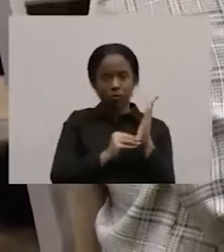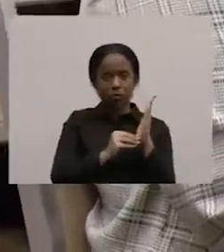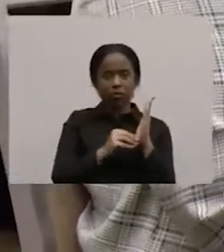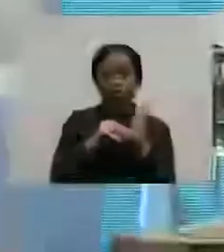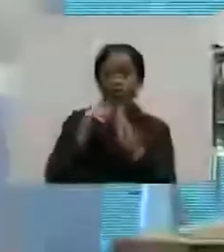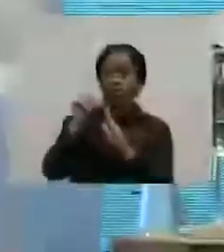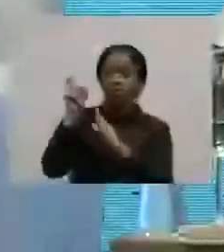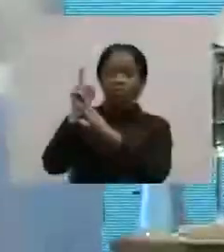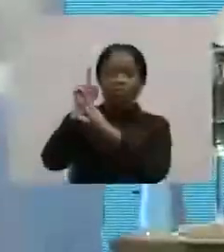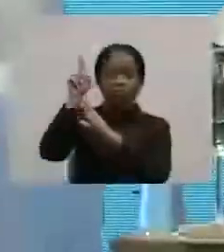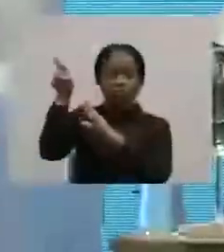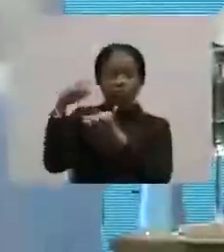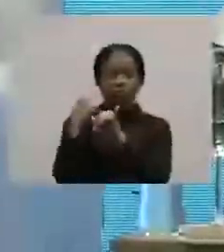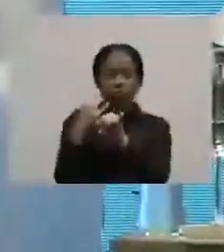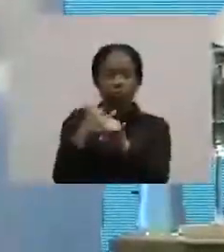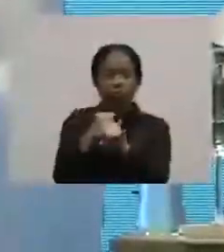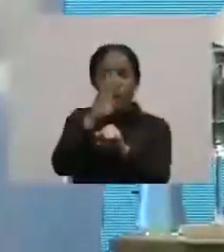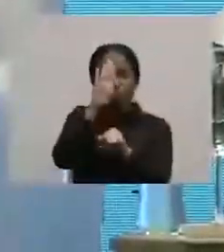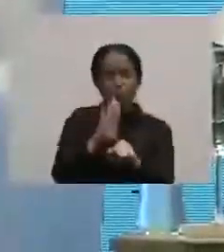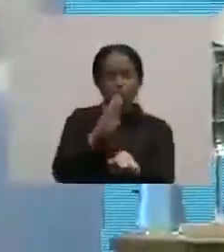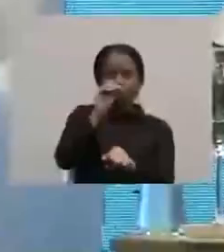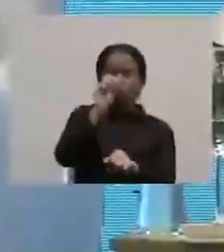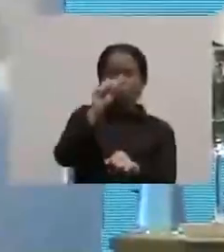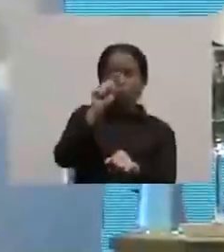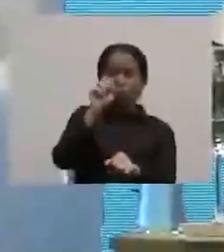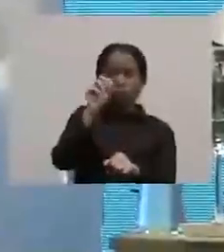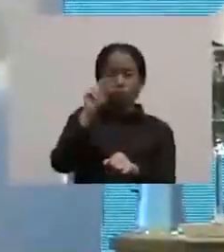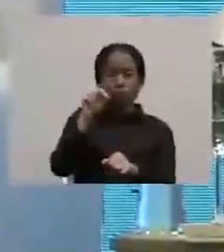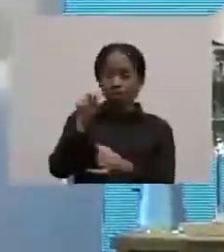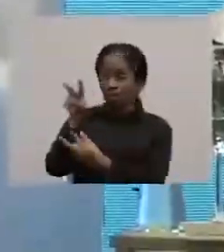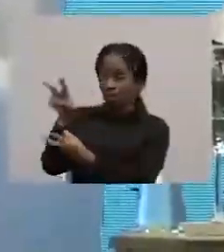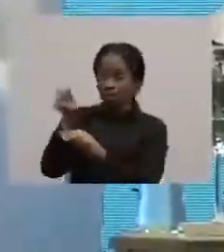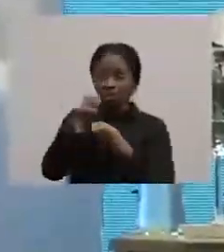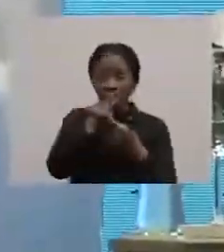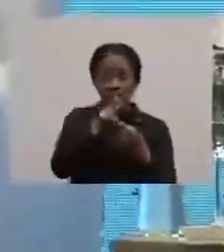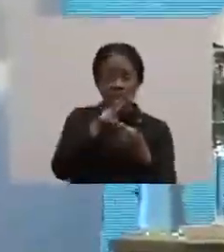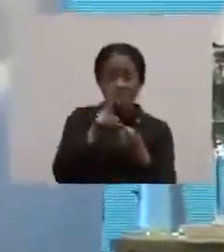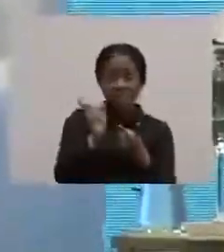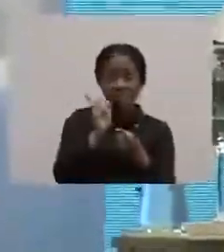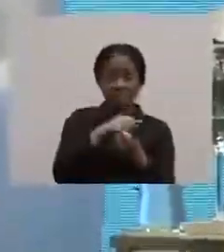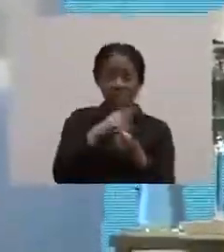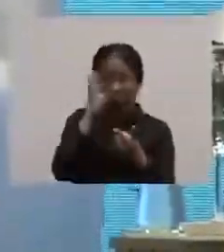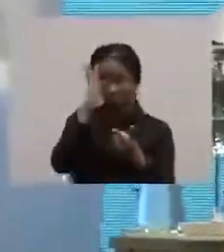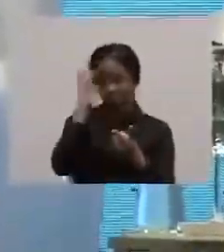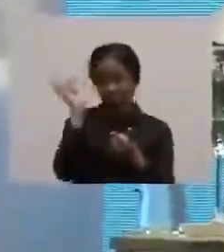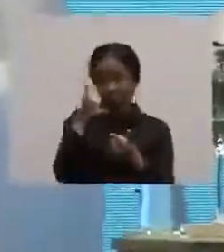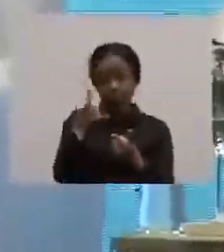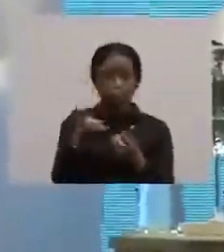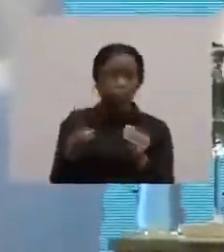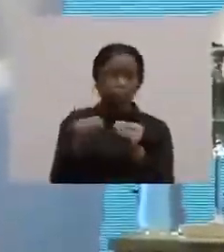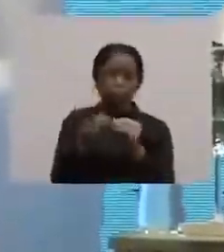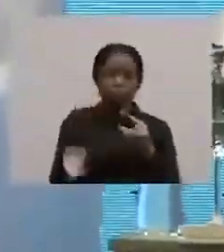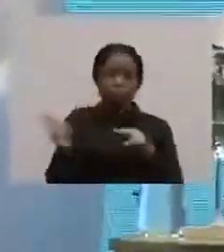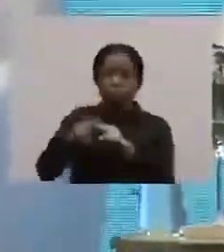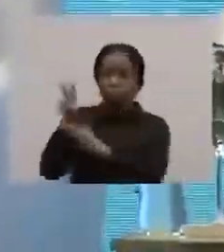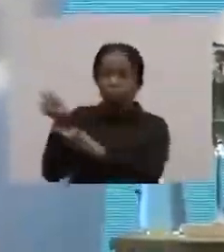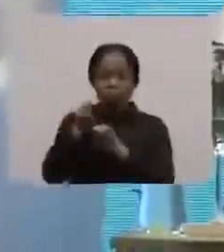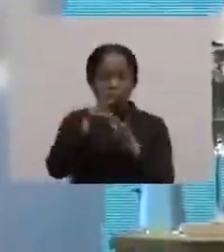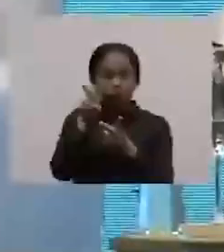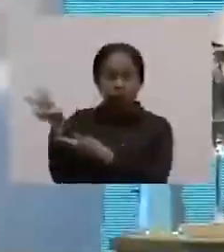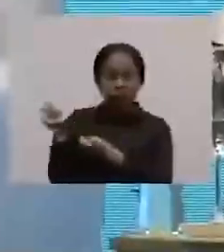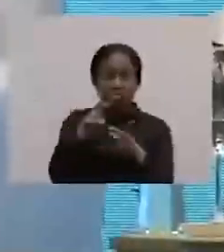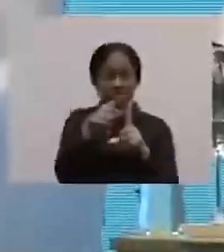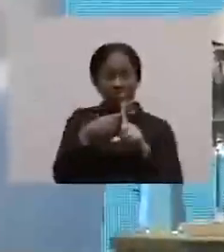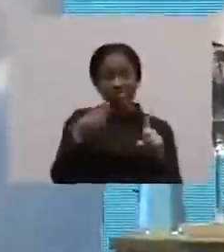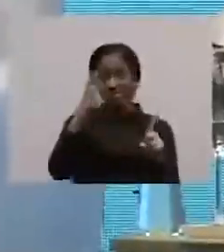Boston, dice que las informaciones falsas se reproducen 70 veces más que las informaciones verdaderas. Y